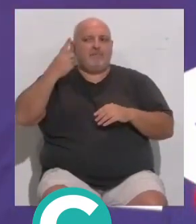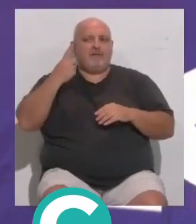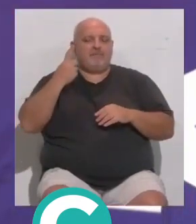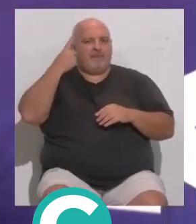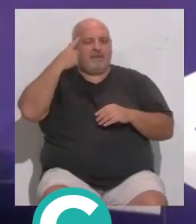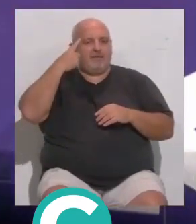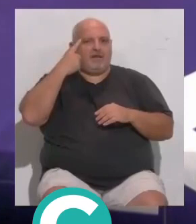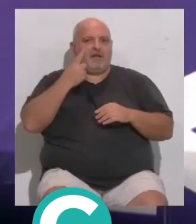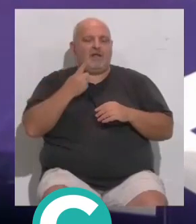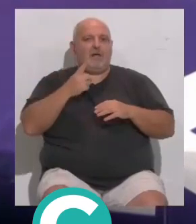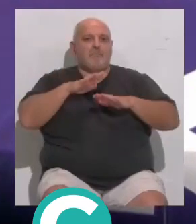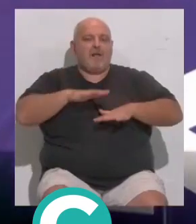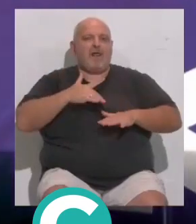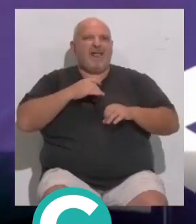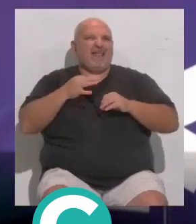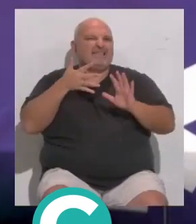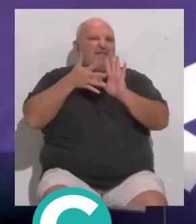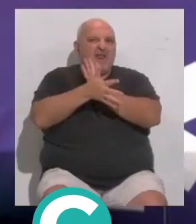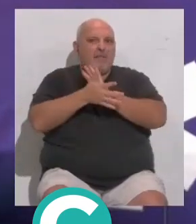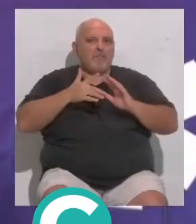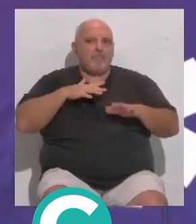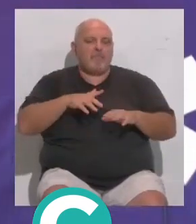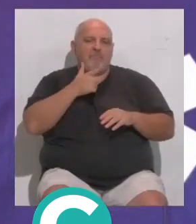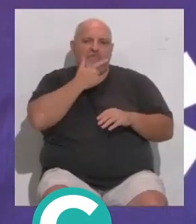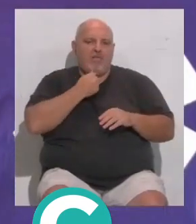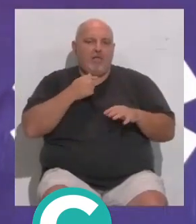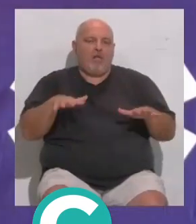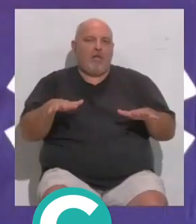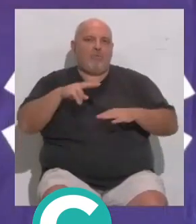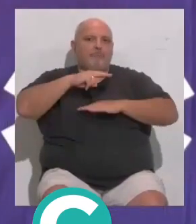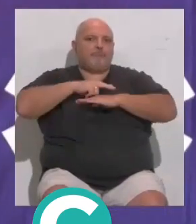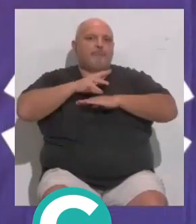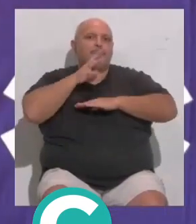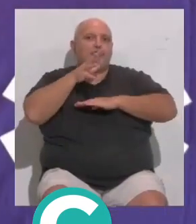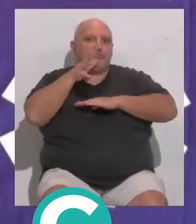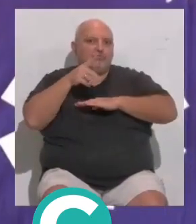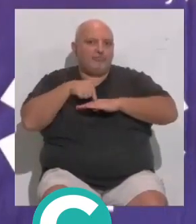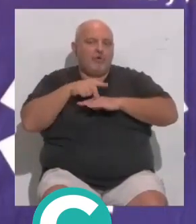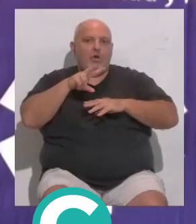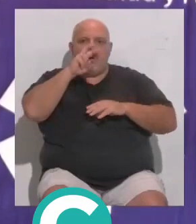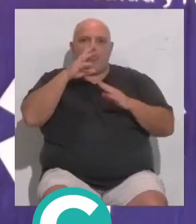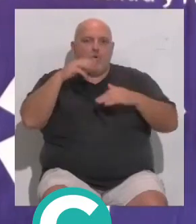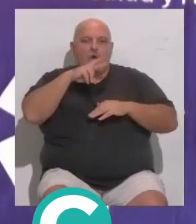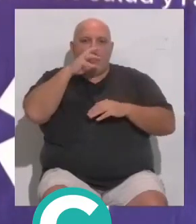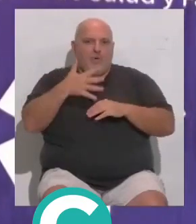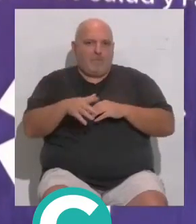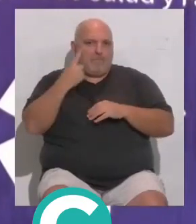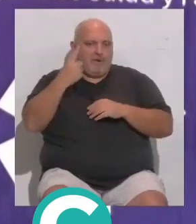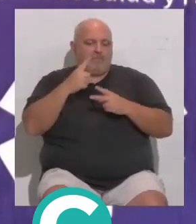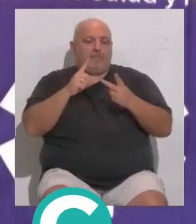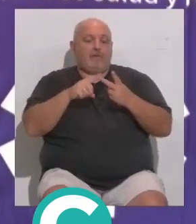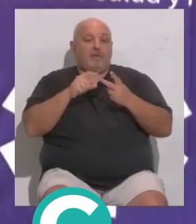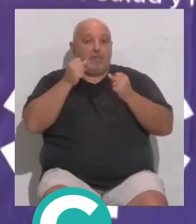tiene que saber qué es una parada cardiorrespiratoria. Eso es muy facilito, eso es una persona que está inconsciente y que o no respira o que no respira bien. Eso es lo primero.